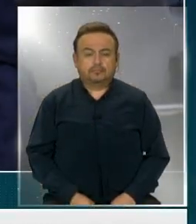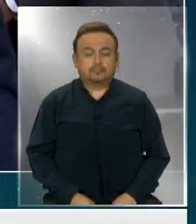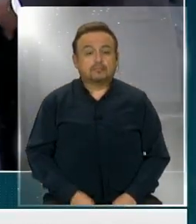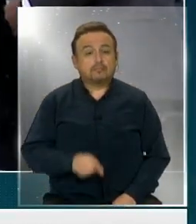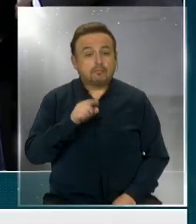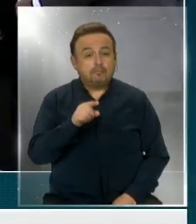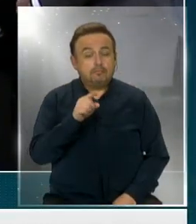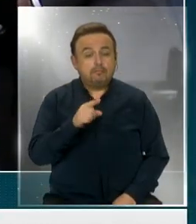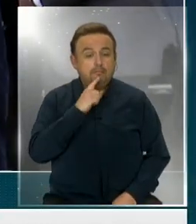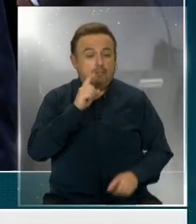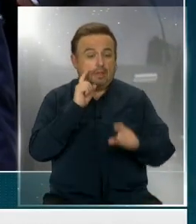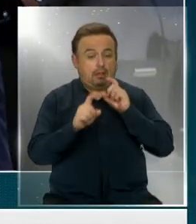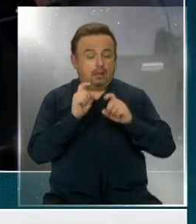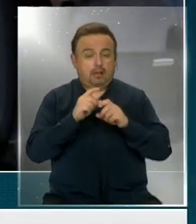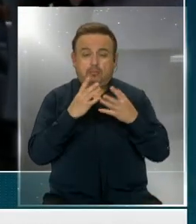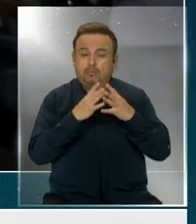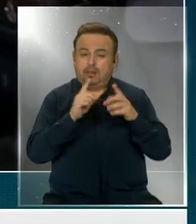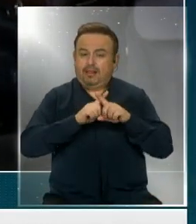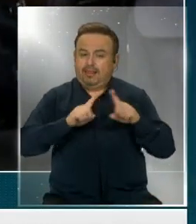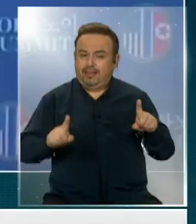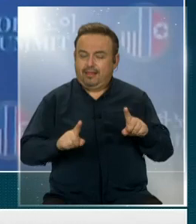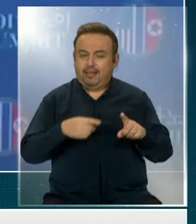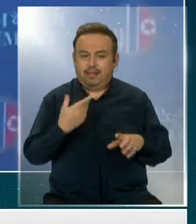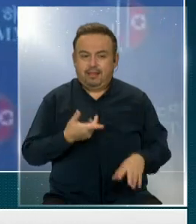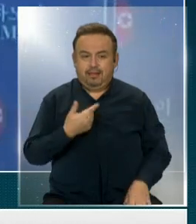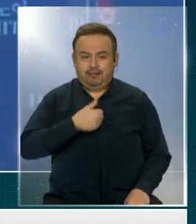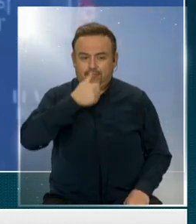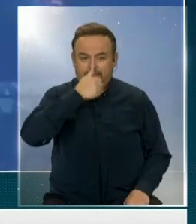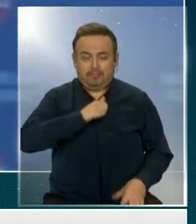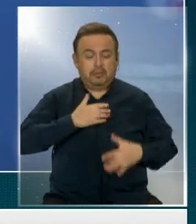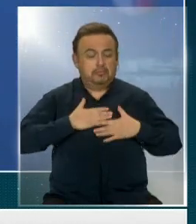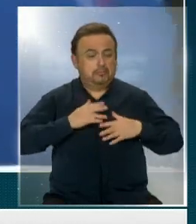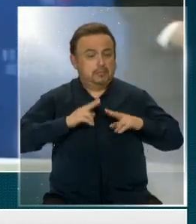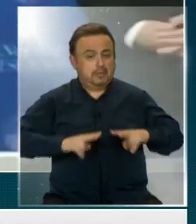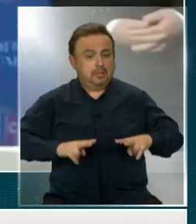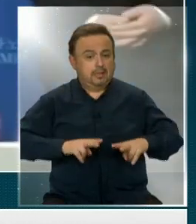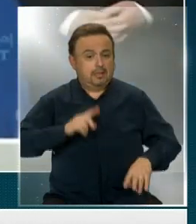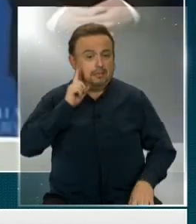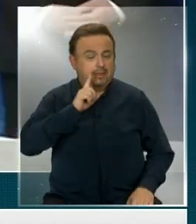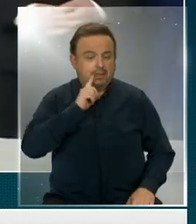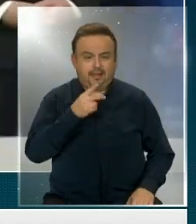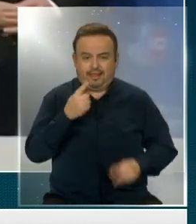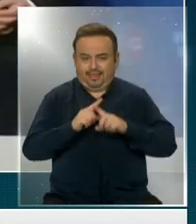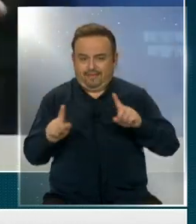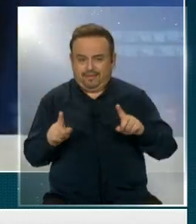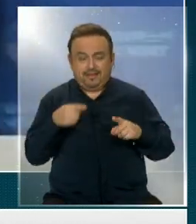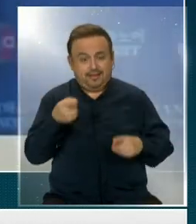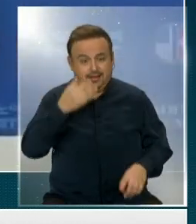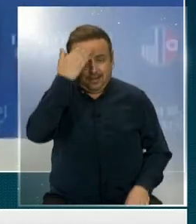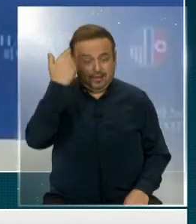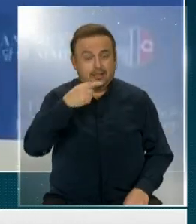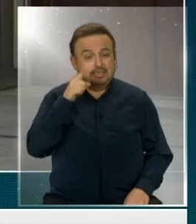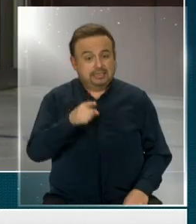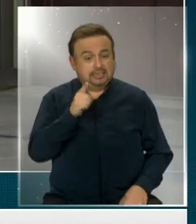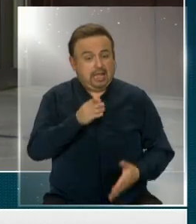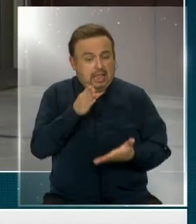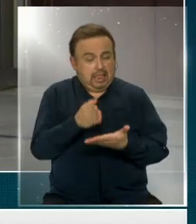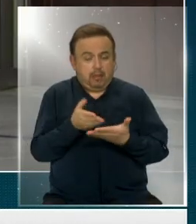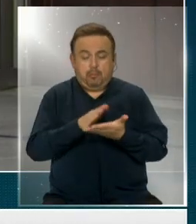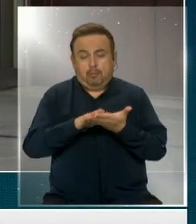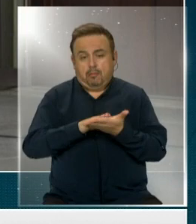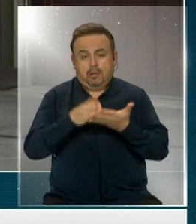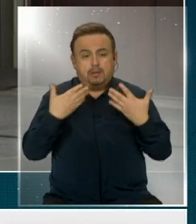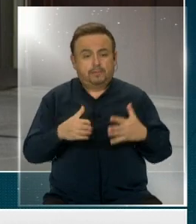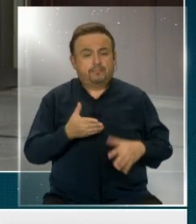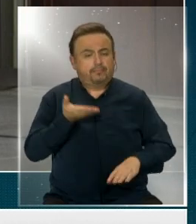Claro, pero sus críticos dicen que es muy distinto mantener la calma de mentir. Si Donald Trump hubiera tomado medidas como, por